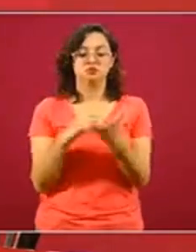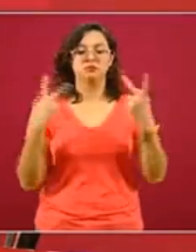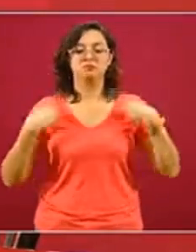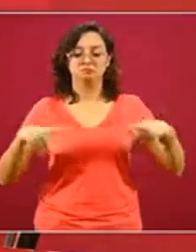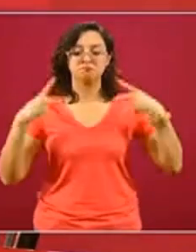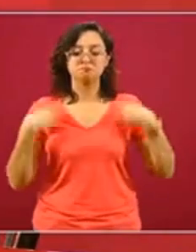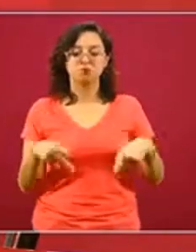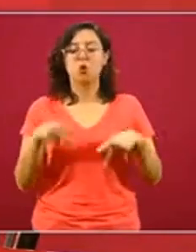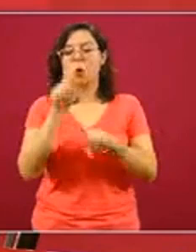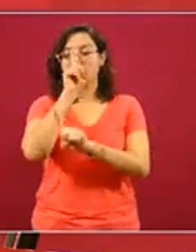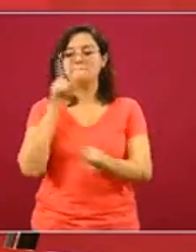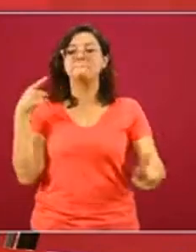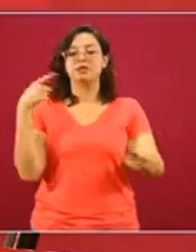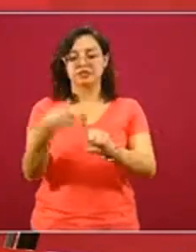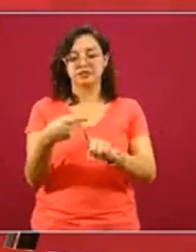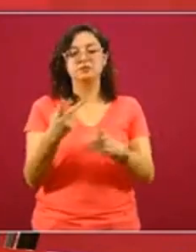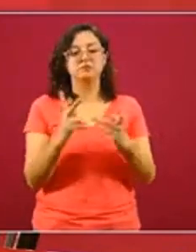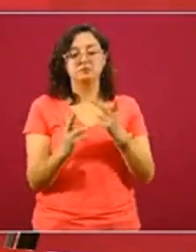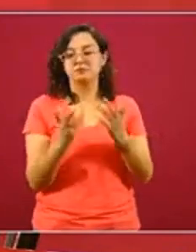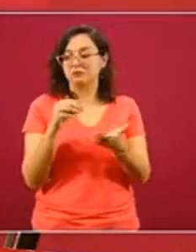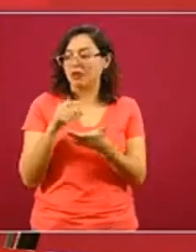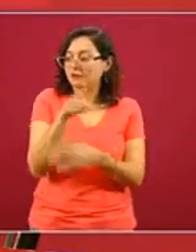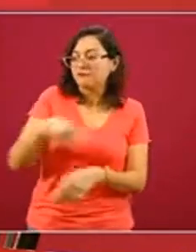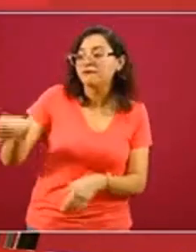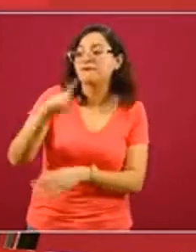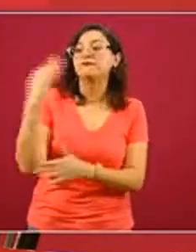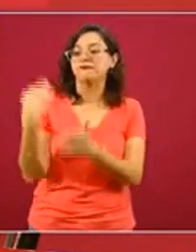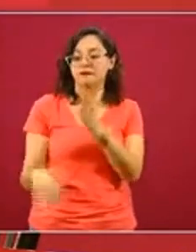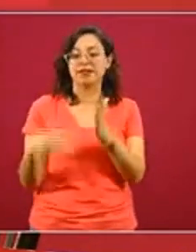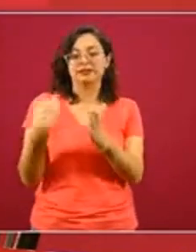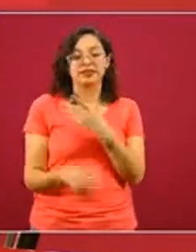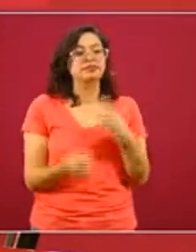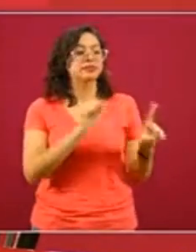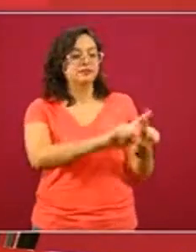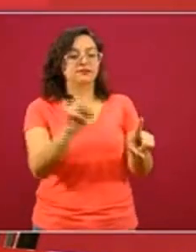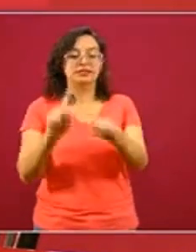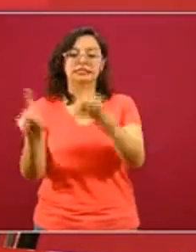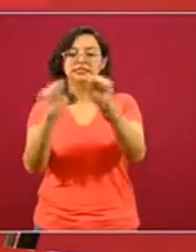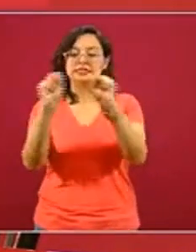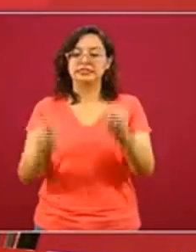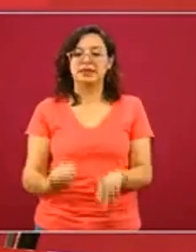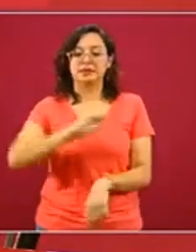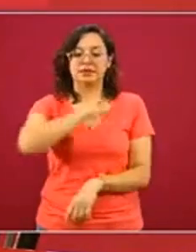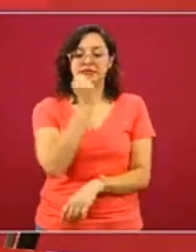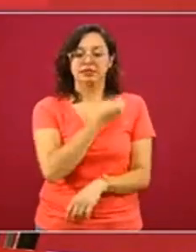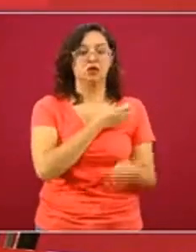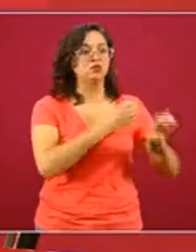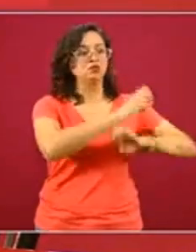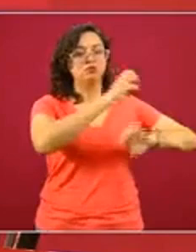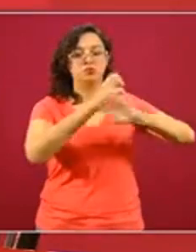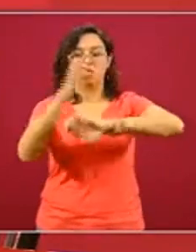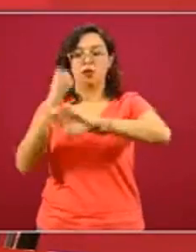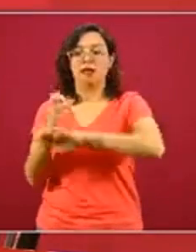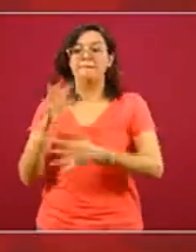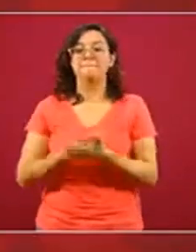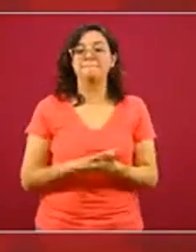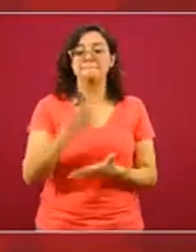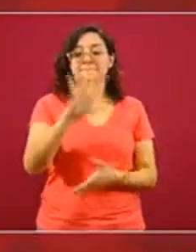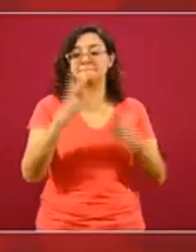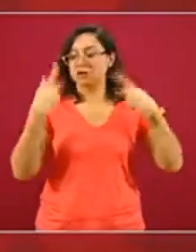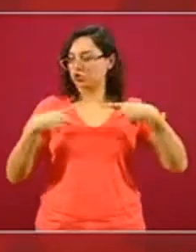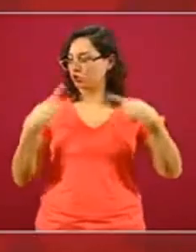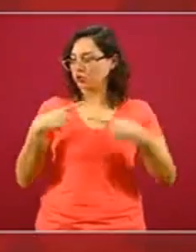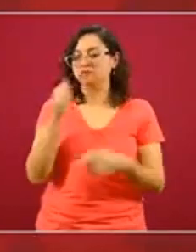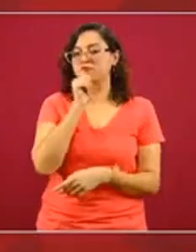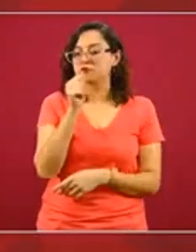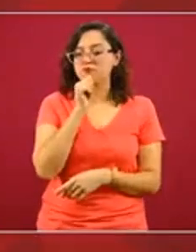personas, que es el censo que tenemos ahorita, de los sistemas de salud en su mayoría de los estados. Esto es para población no asegurada, es decir, no